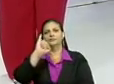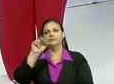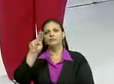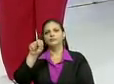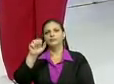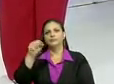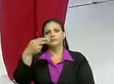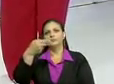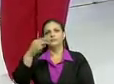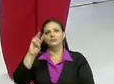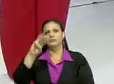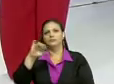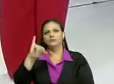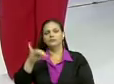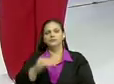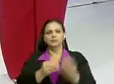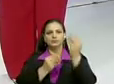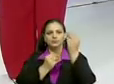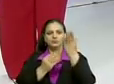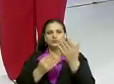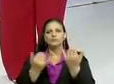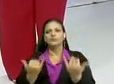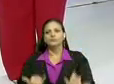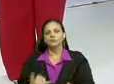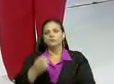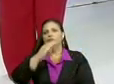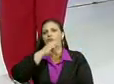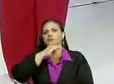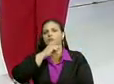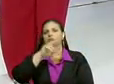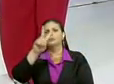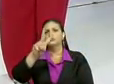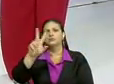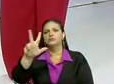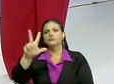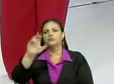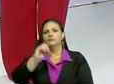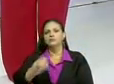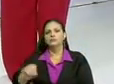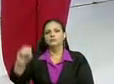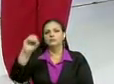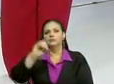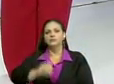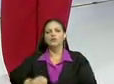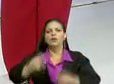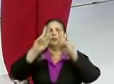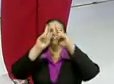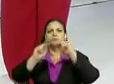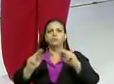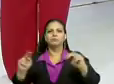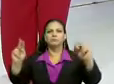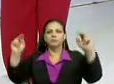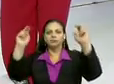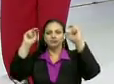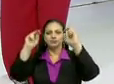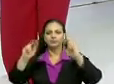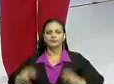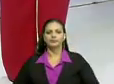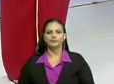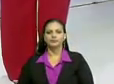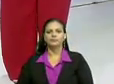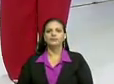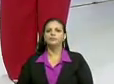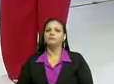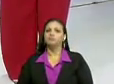tiene una temperatura hoy de 23 grados centígrados, nublado, el puerto de Manta. Bella tierra,